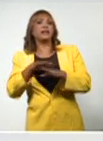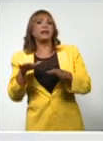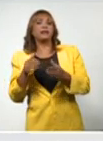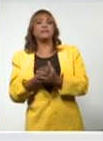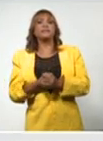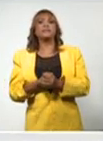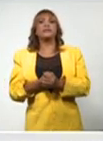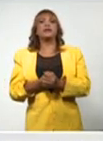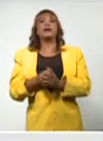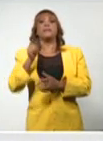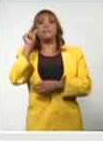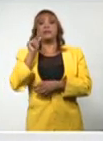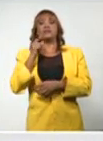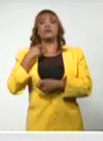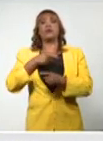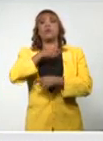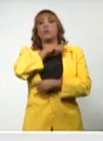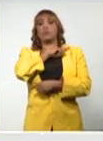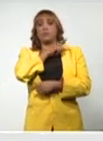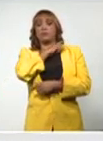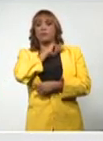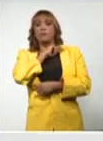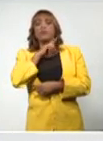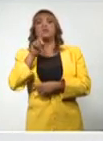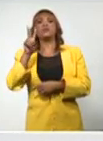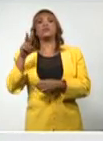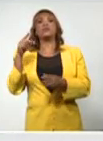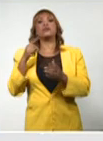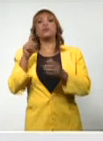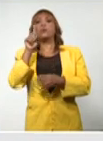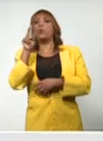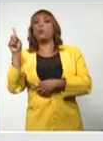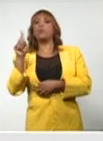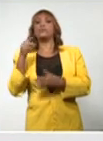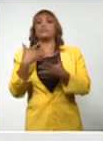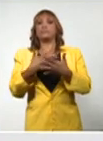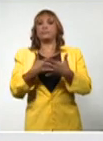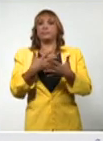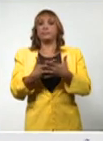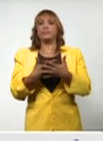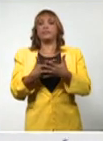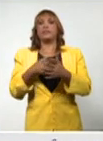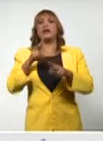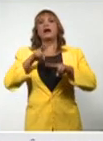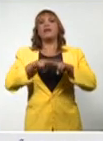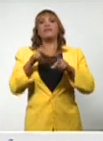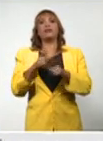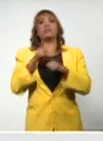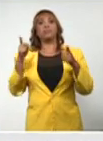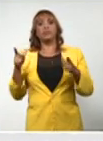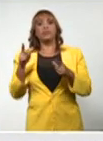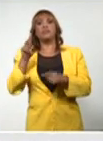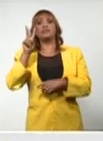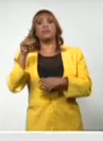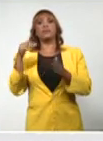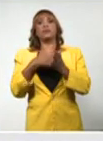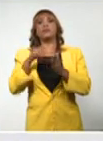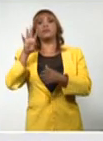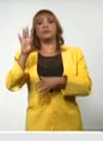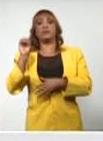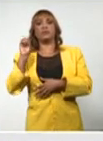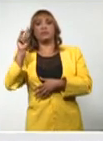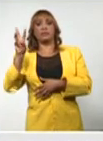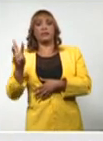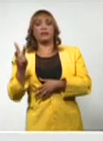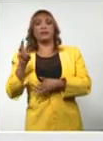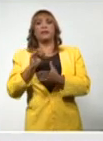casos en los últimos días, 211 muestras, de La Habana el mayor número, 2.403, de